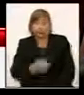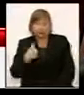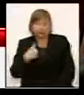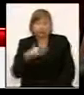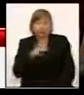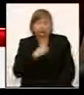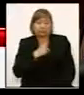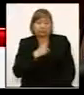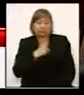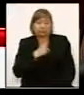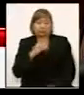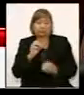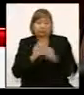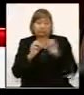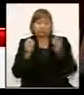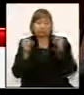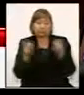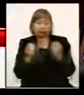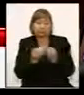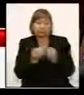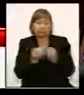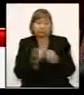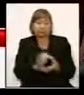Nosotros, como organización,